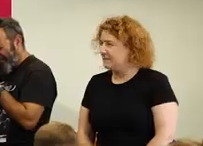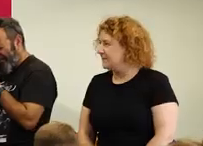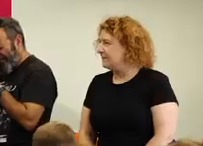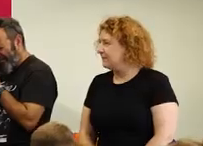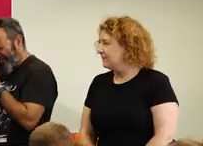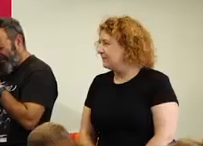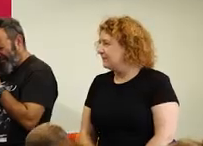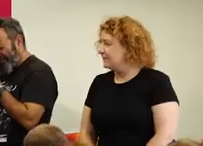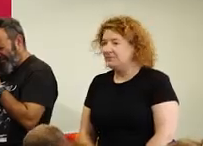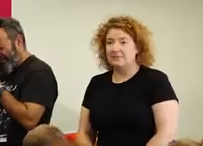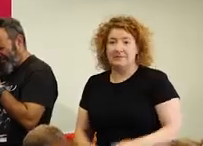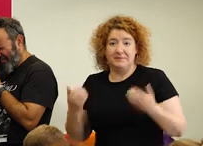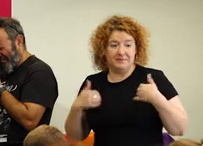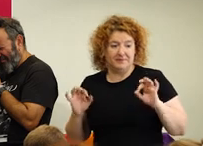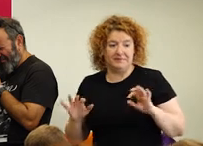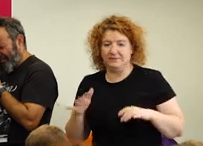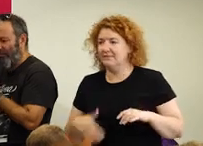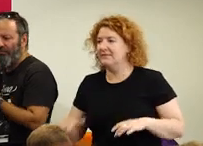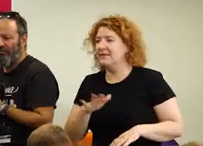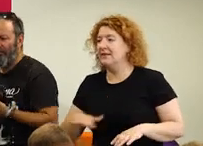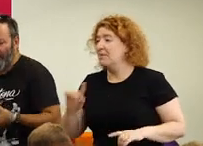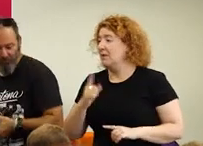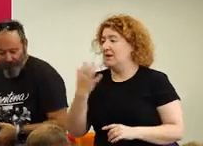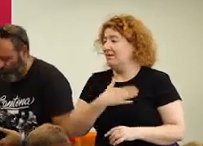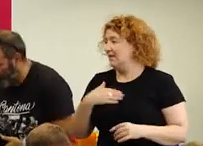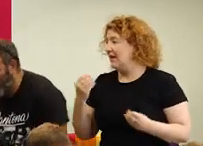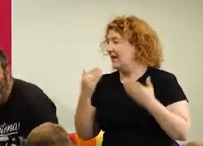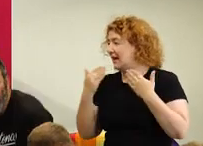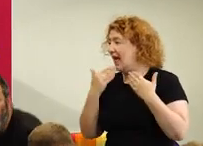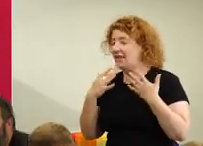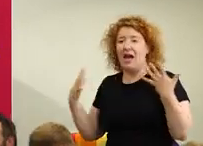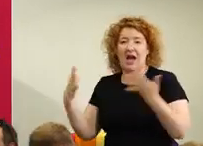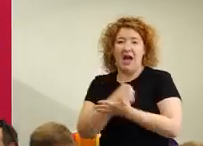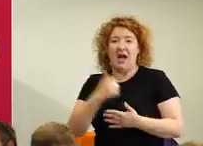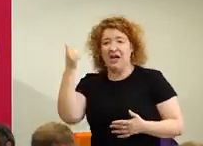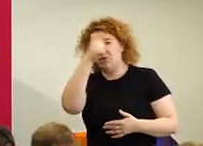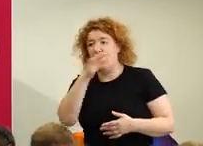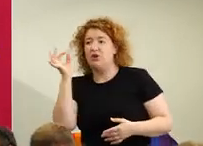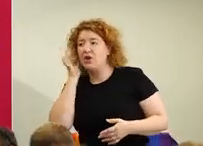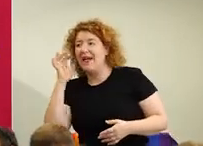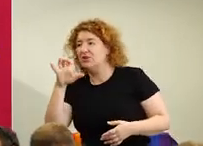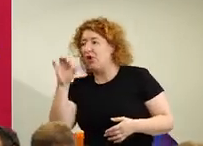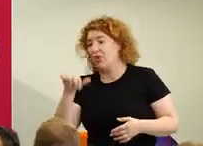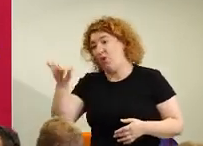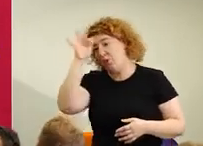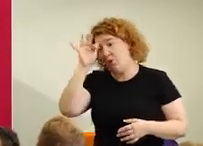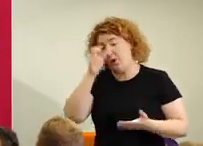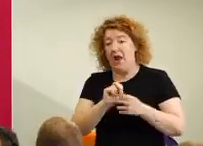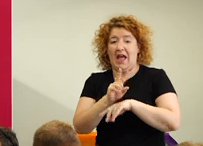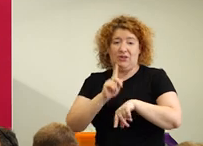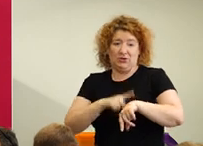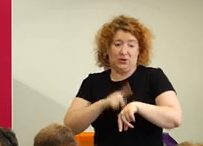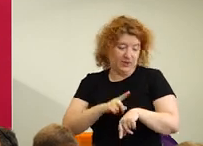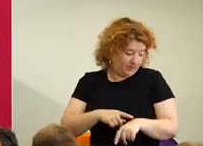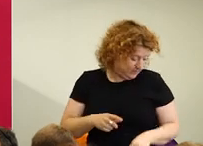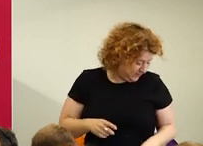¿Estamos? Bueno, lo primero de todo, muchísimas gracias a todas, todes, todos por venir. Un domingo a las 11 de la mañana, en